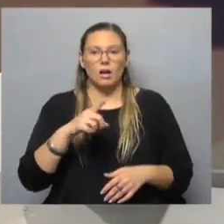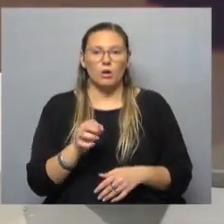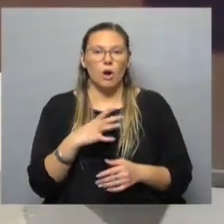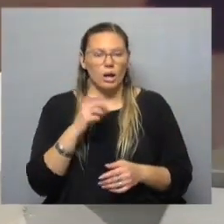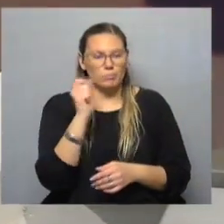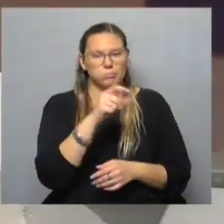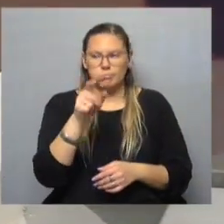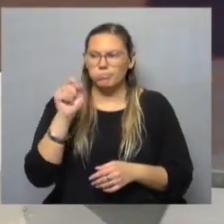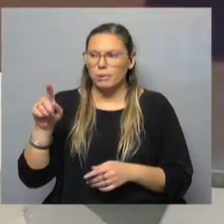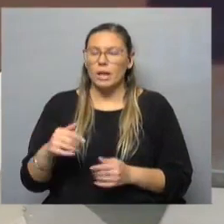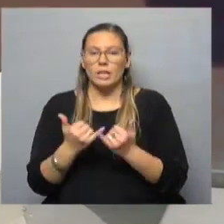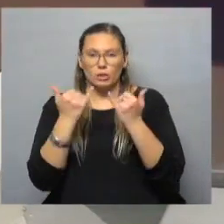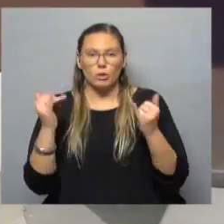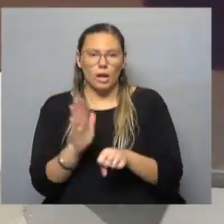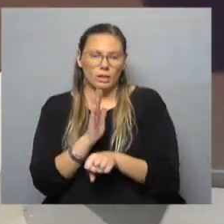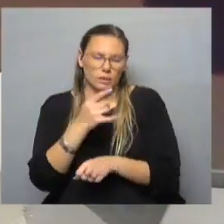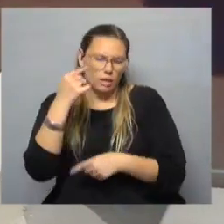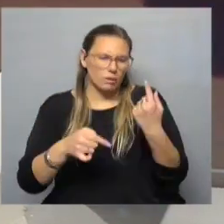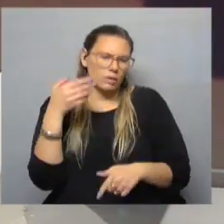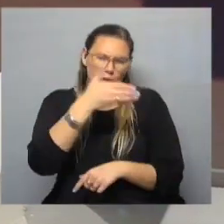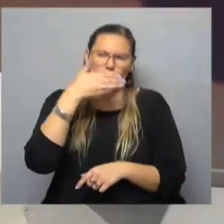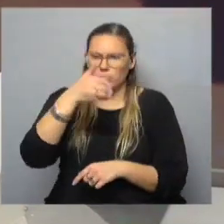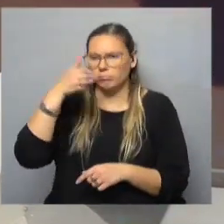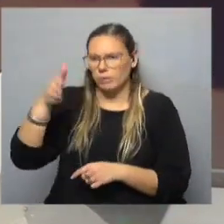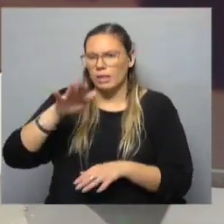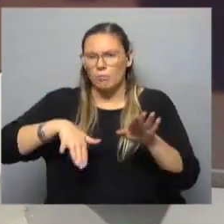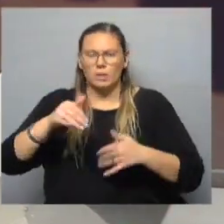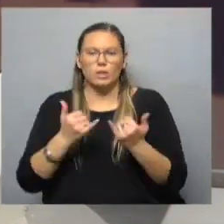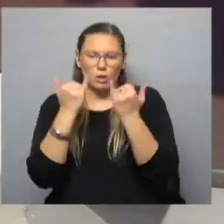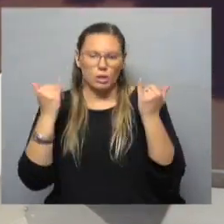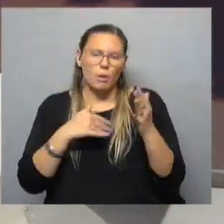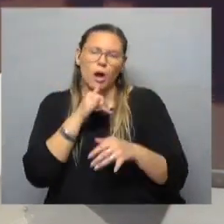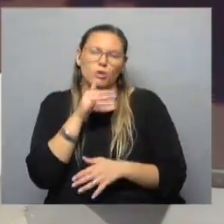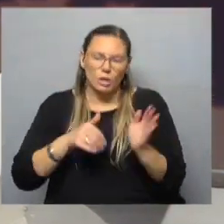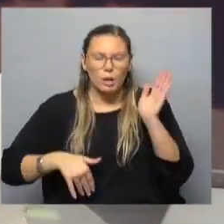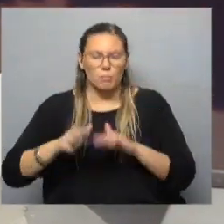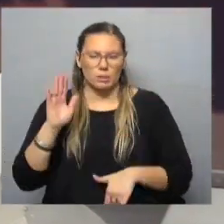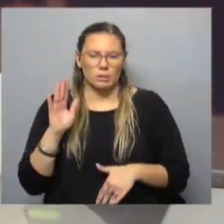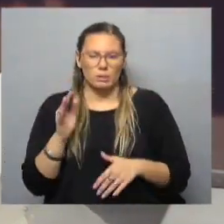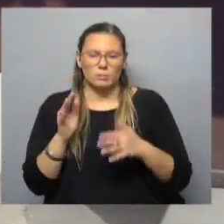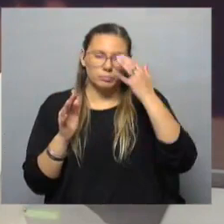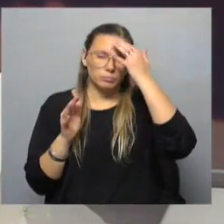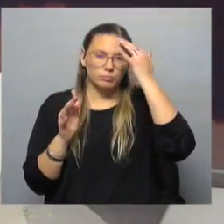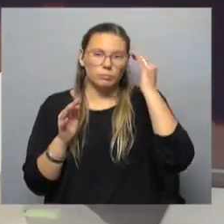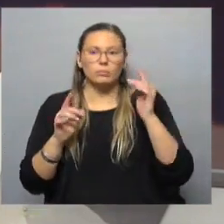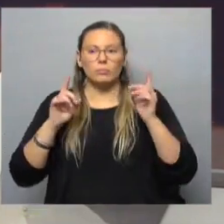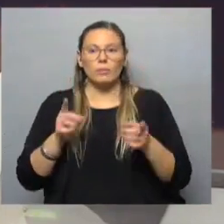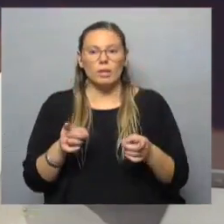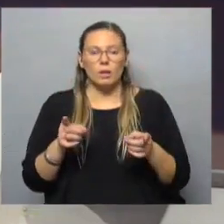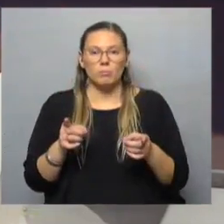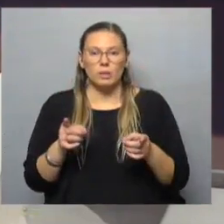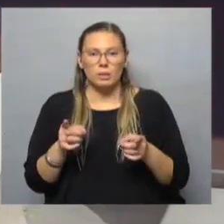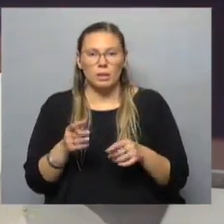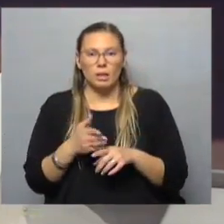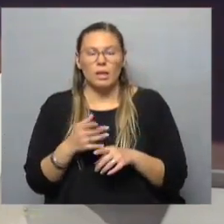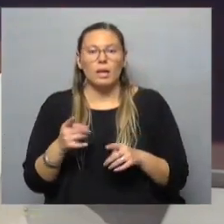artistas diferentes. Y Lucila nos va a contar, por supuesto, mucho mejor todo lo que está sucediendo ahí. Y bueno, también va a estar en la previa de